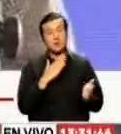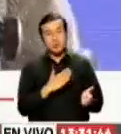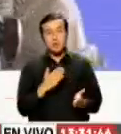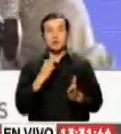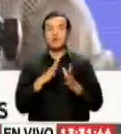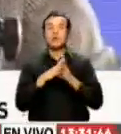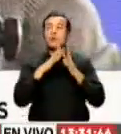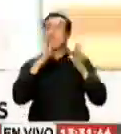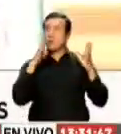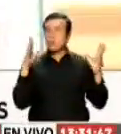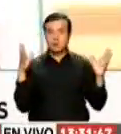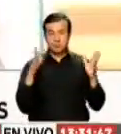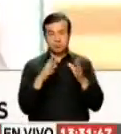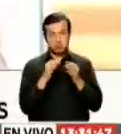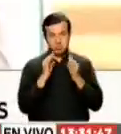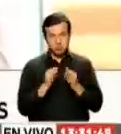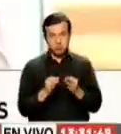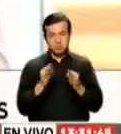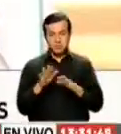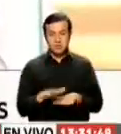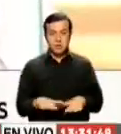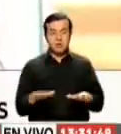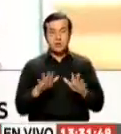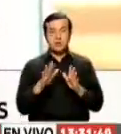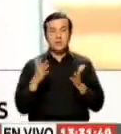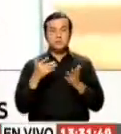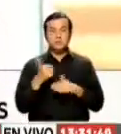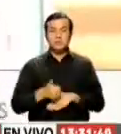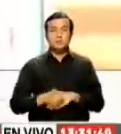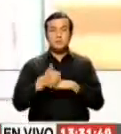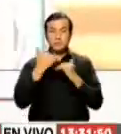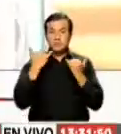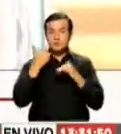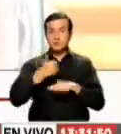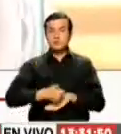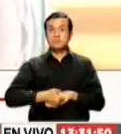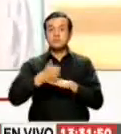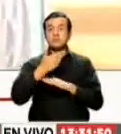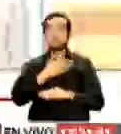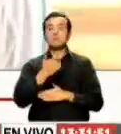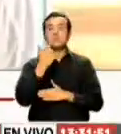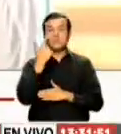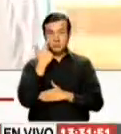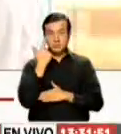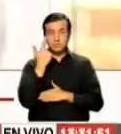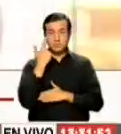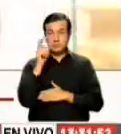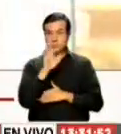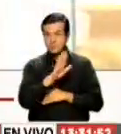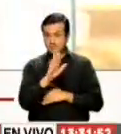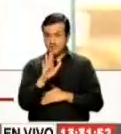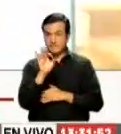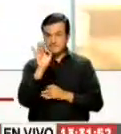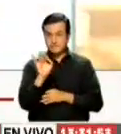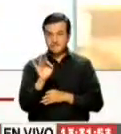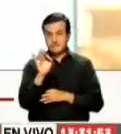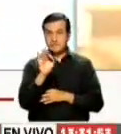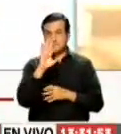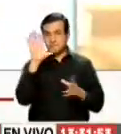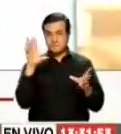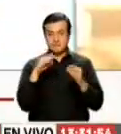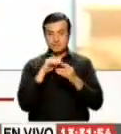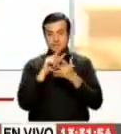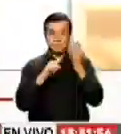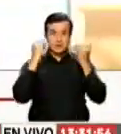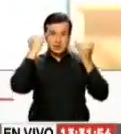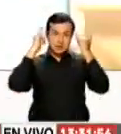unas grandes empresas. El capital del siglo XXI es el conocimiento. Y dentro de la